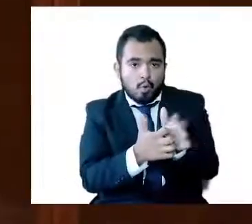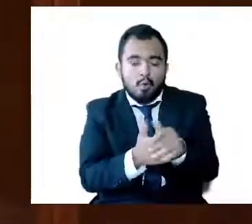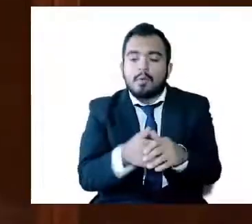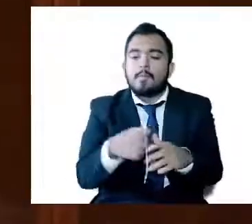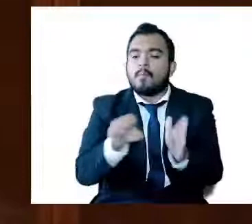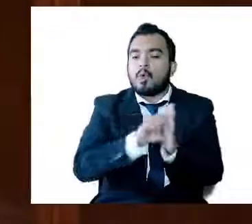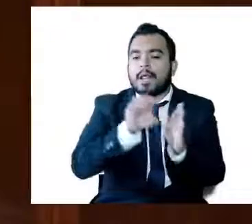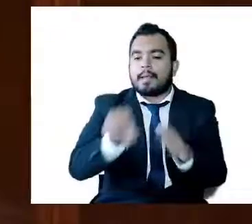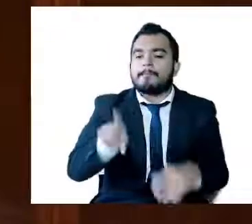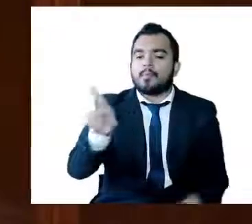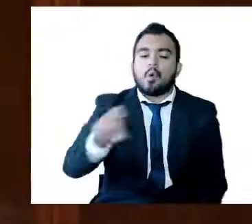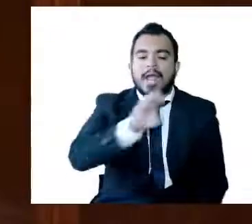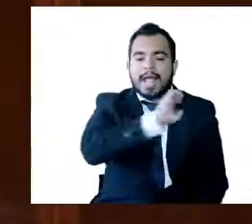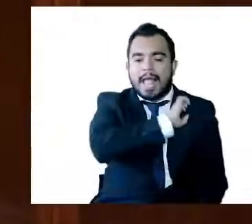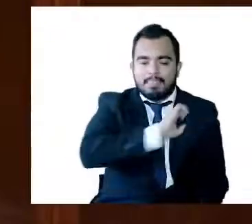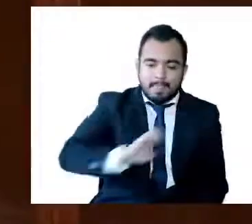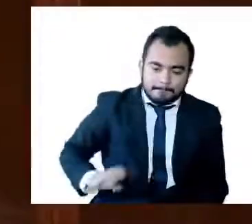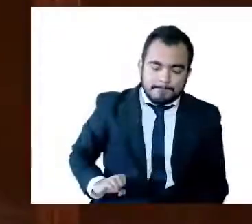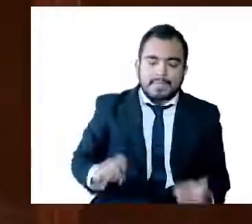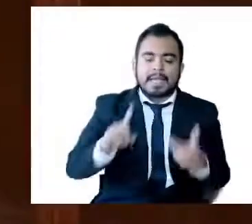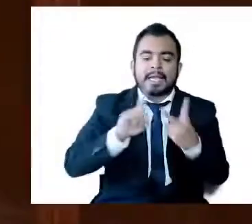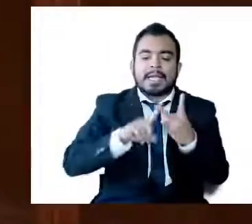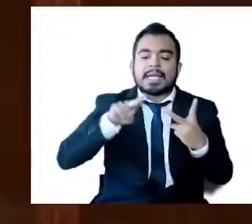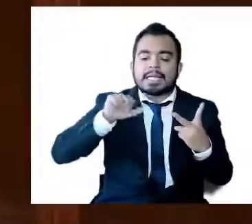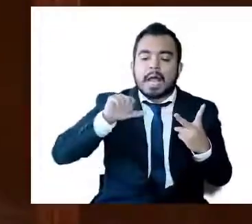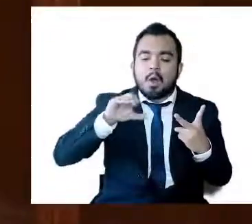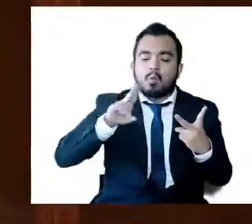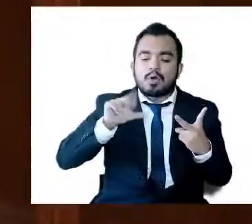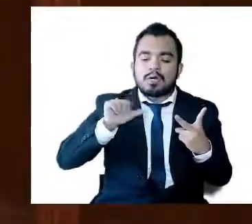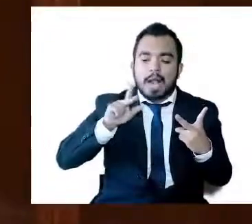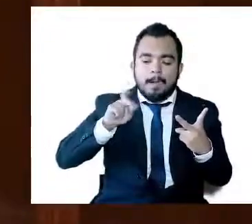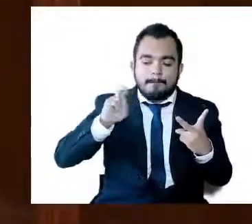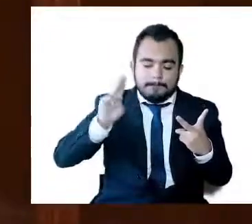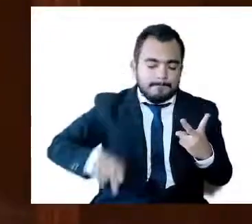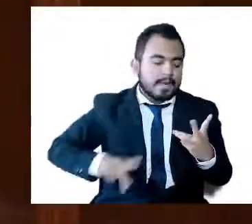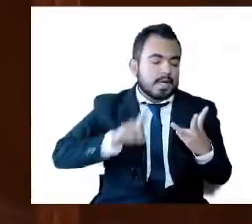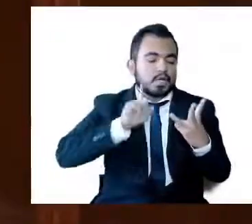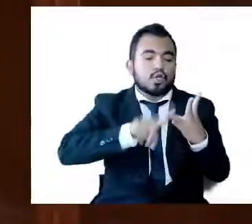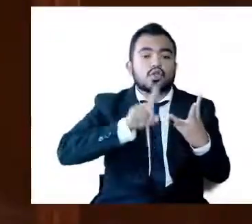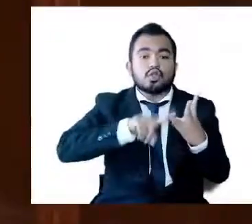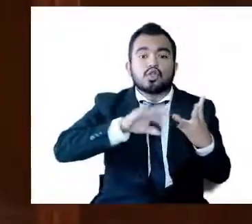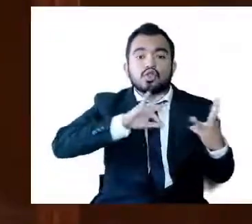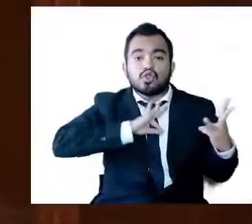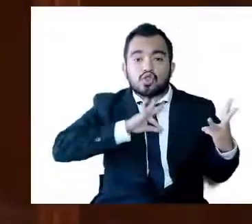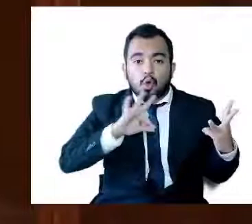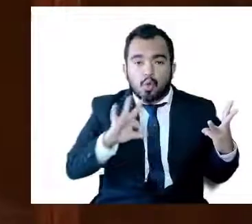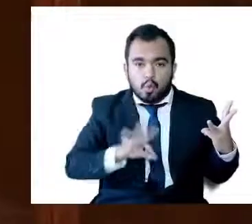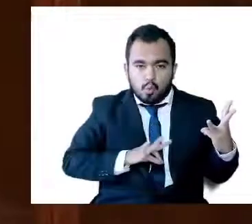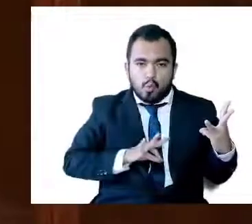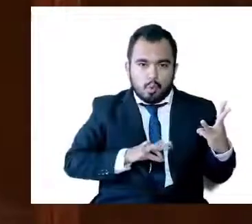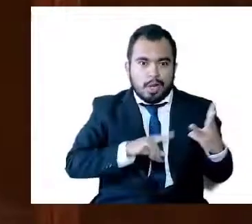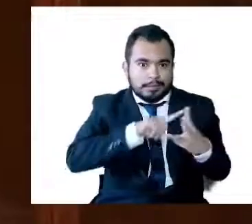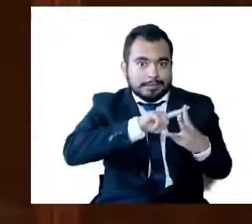Naucalpan, Toluca, de esa envergadura,